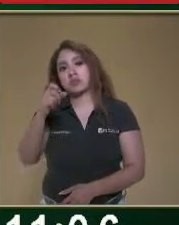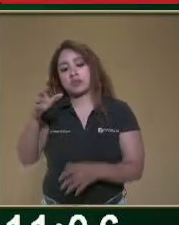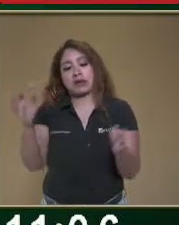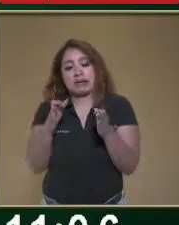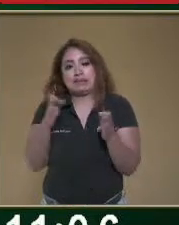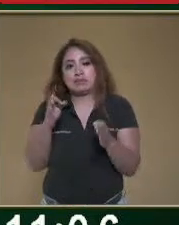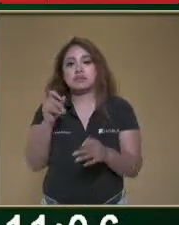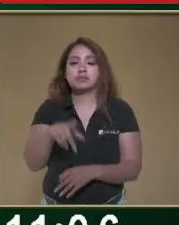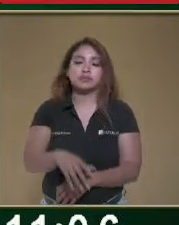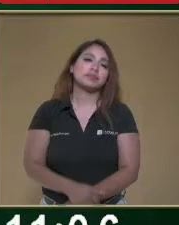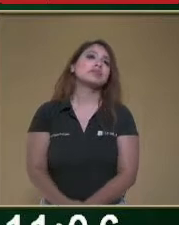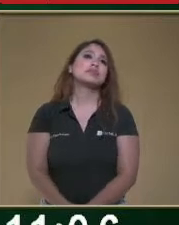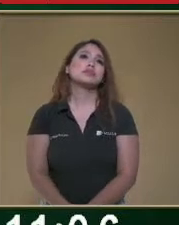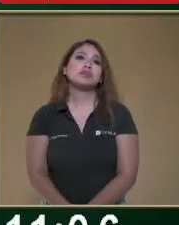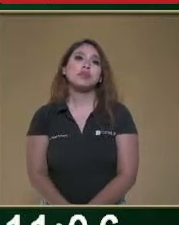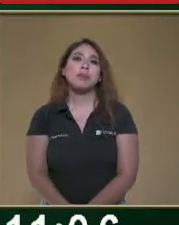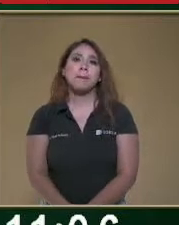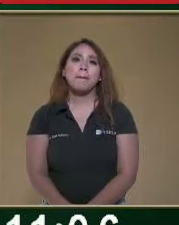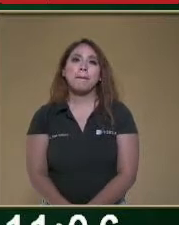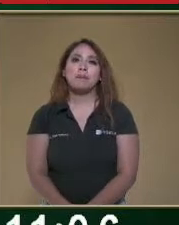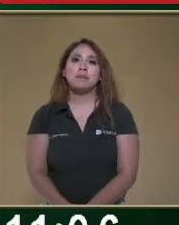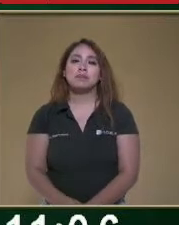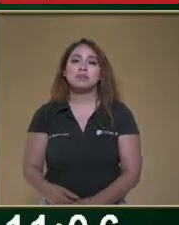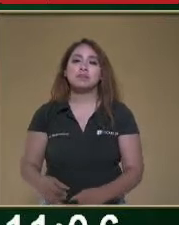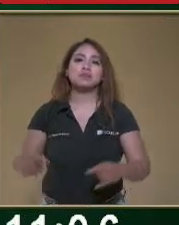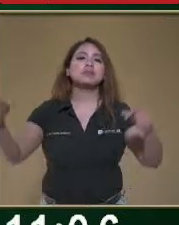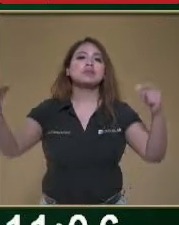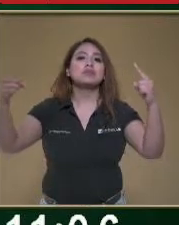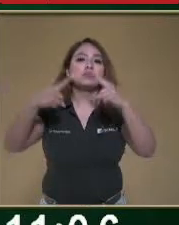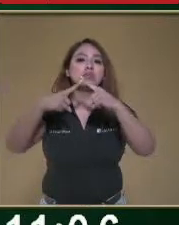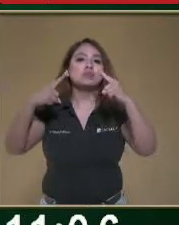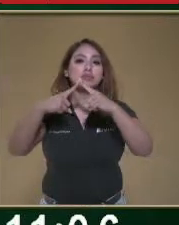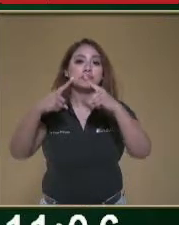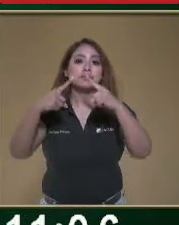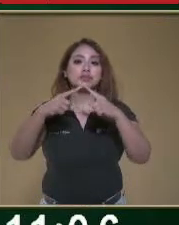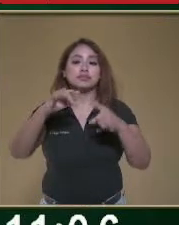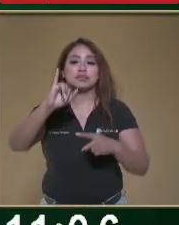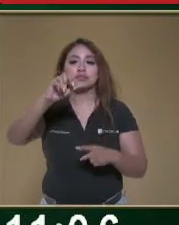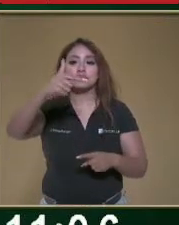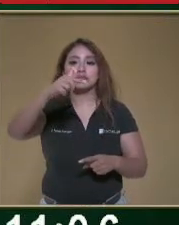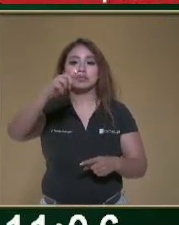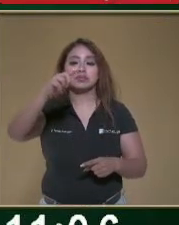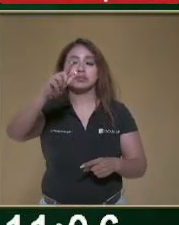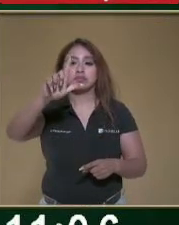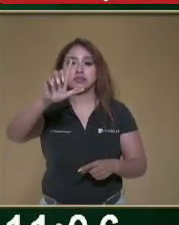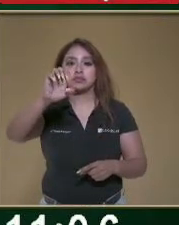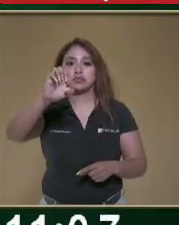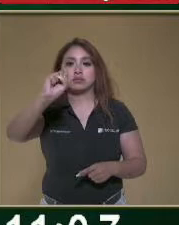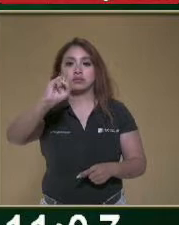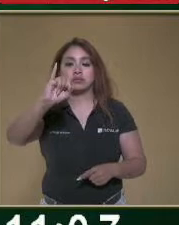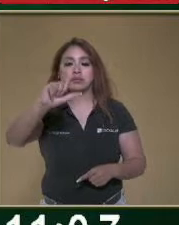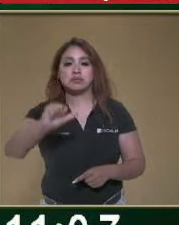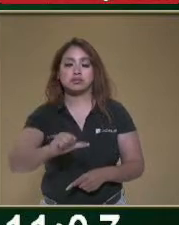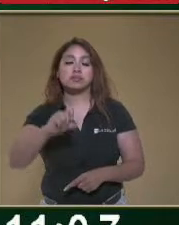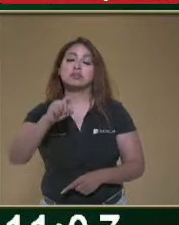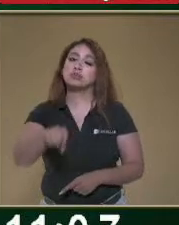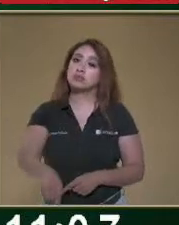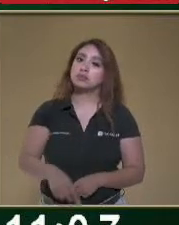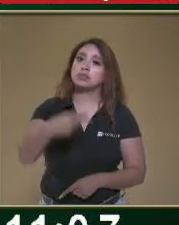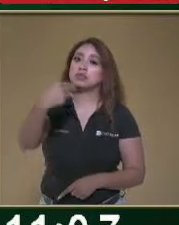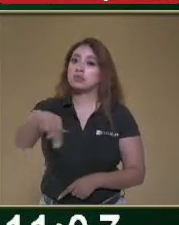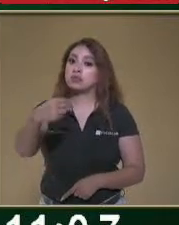palabra iglesia. Así es. Así como vamos relacionando nombre con letra, es importante que lo sepamos